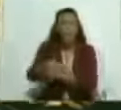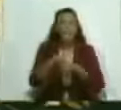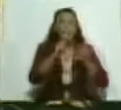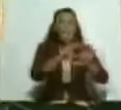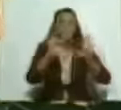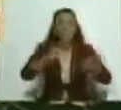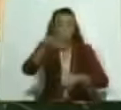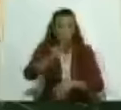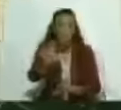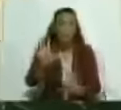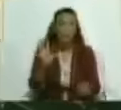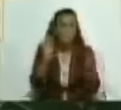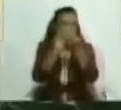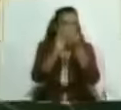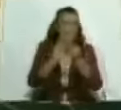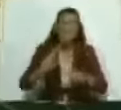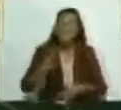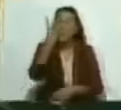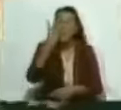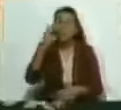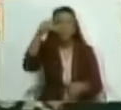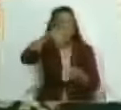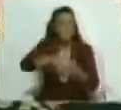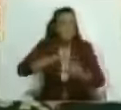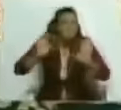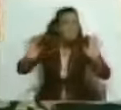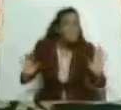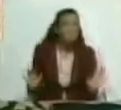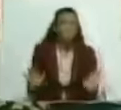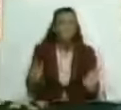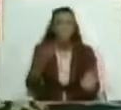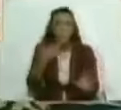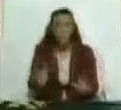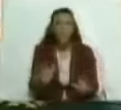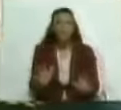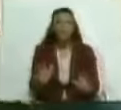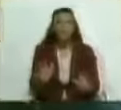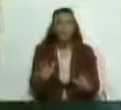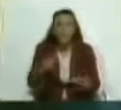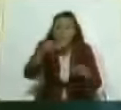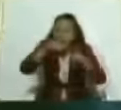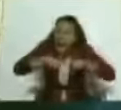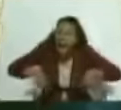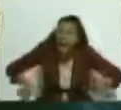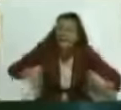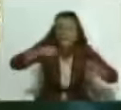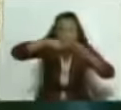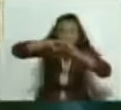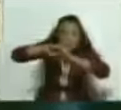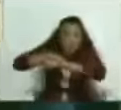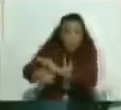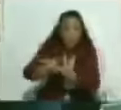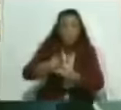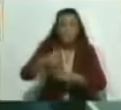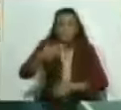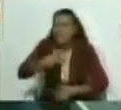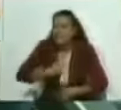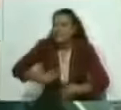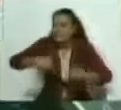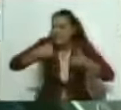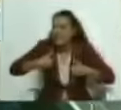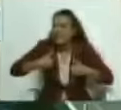de julio, y pegaremos el segundo round cuando desde adentro, desde la Venezuela profunda que sufre y que